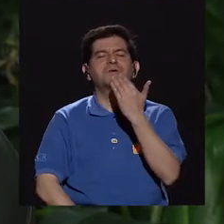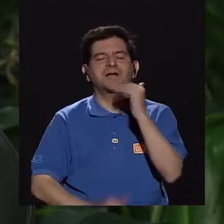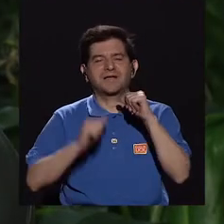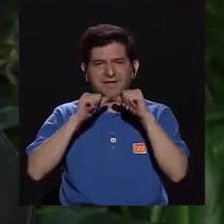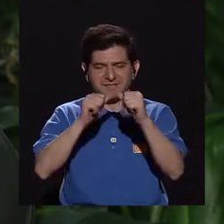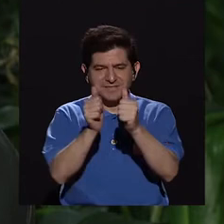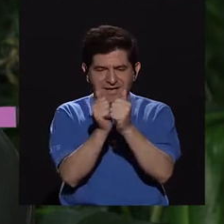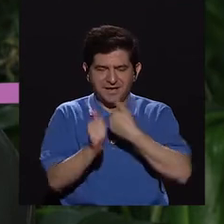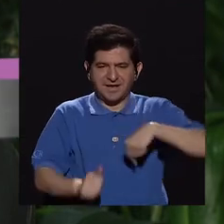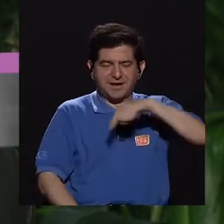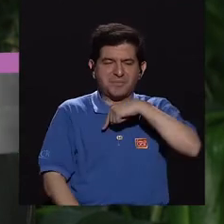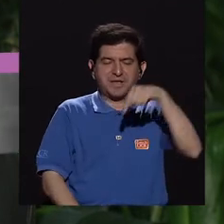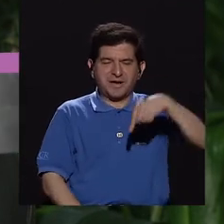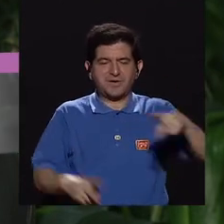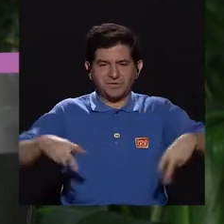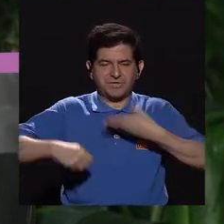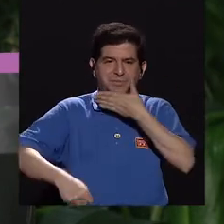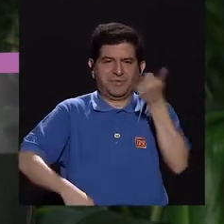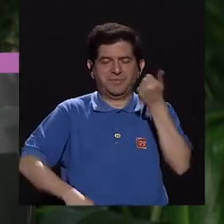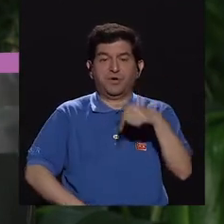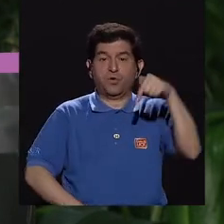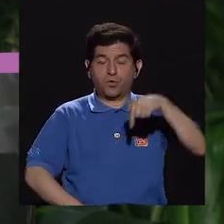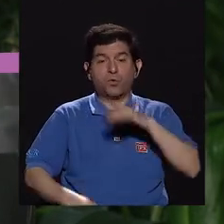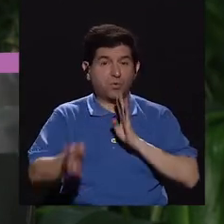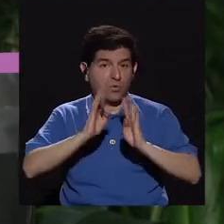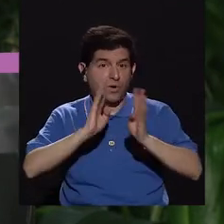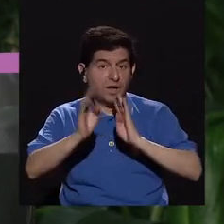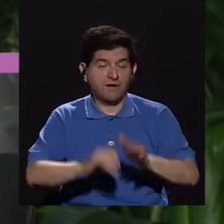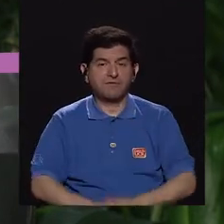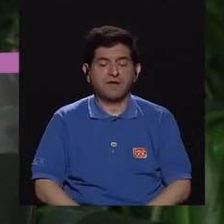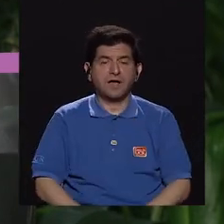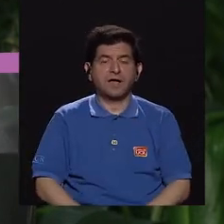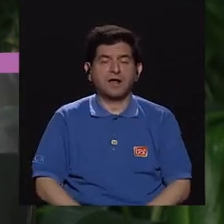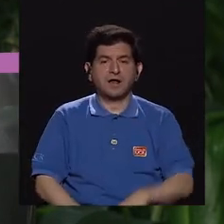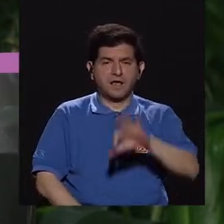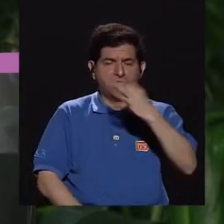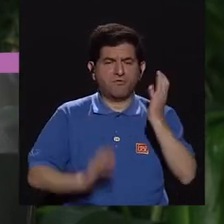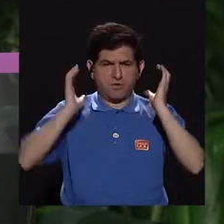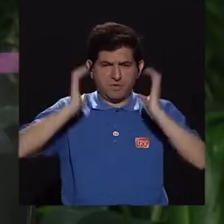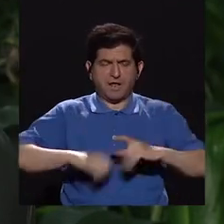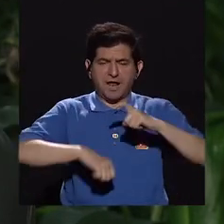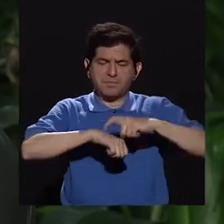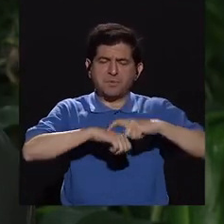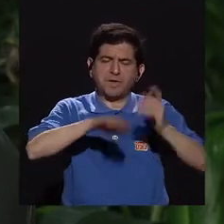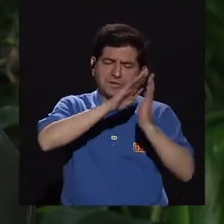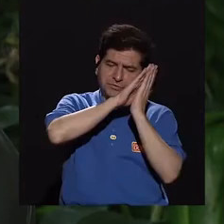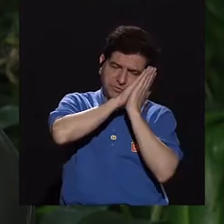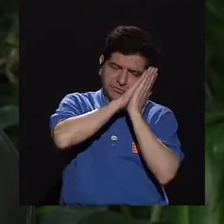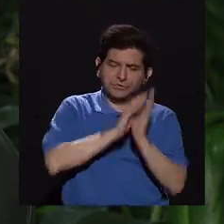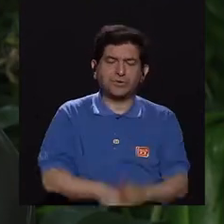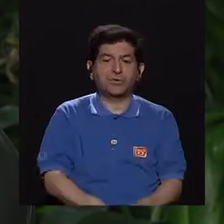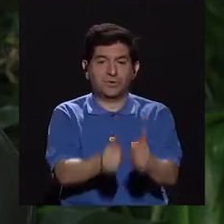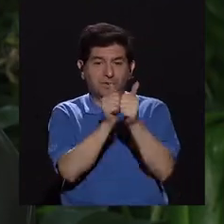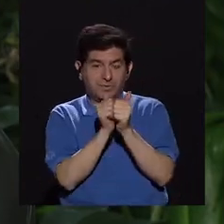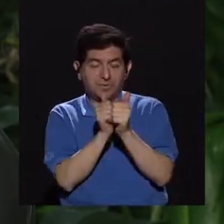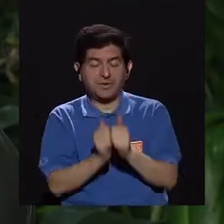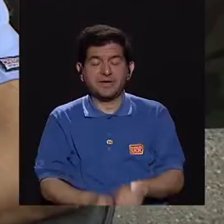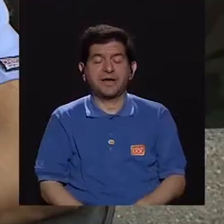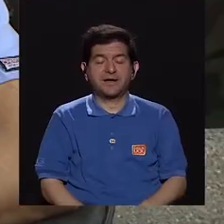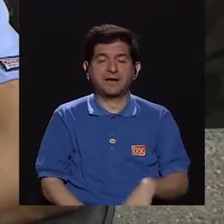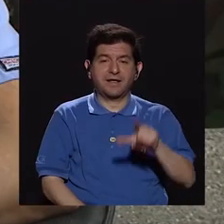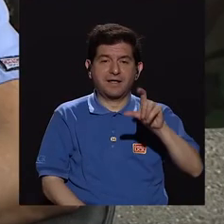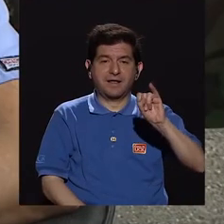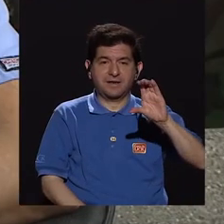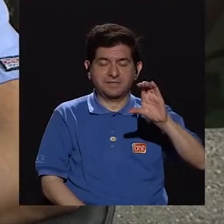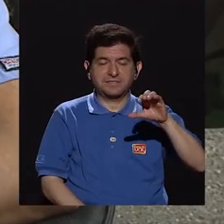Gracias por continuar con nosotros en Vivir Mejor. El día de hoy, conversando acerca de las posiciones para dormir, nos acompaña para ello el licenciado